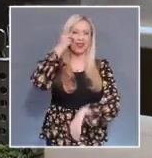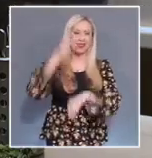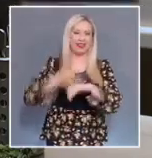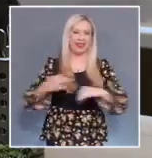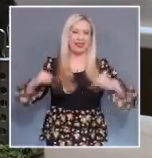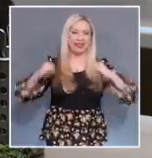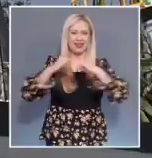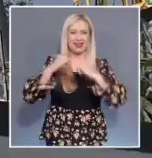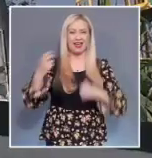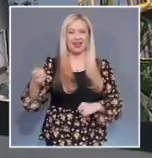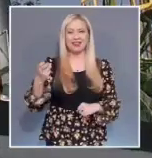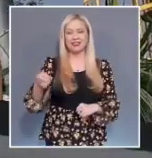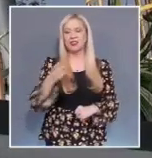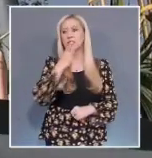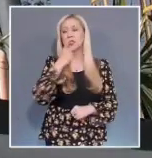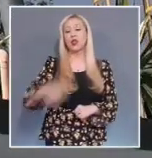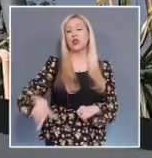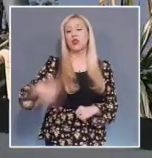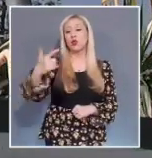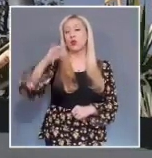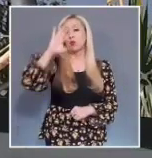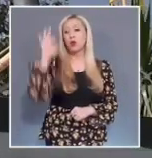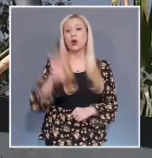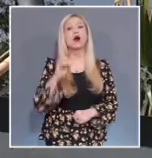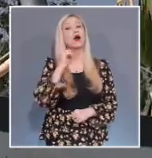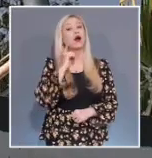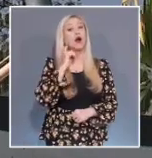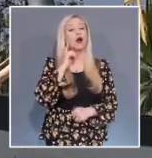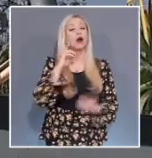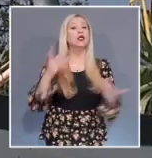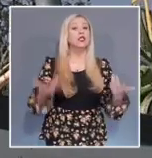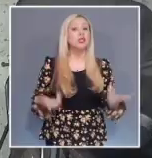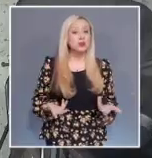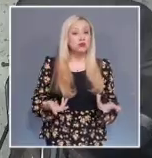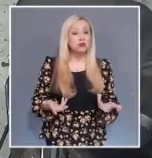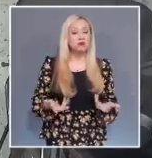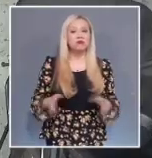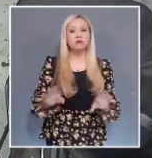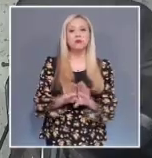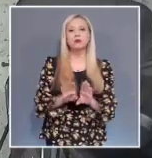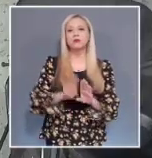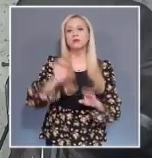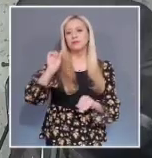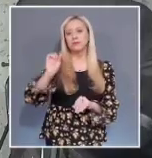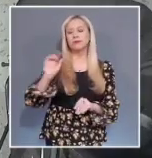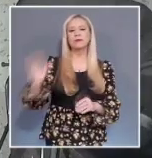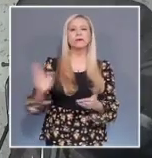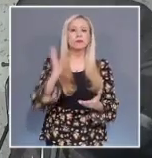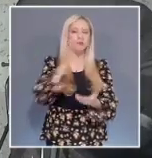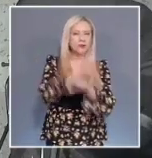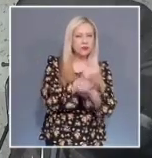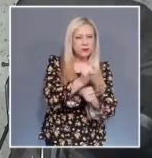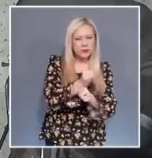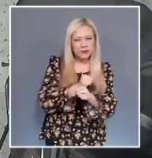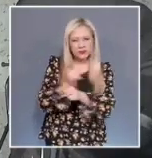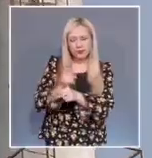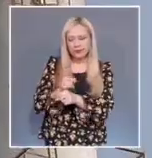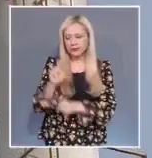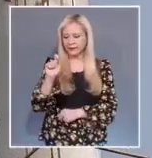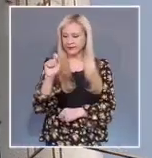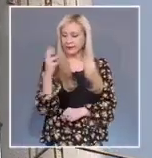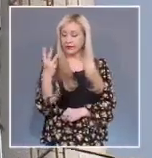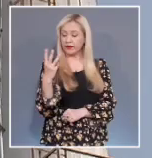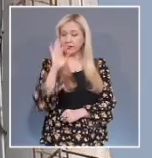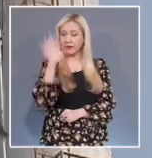el 12% de los concursos activos se encuentran en la fase de visita, el 23% en la etapa de conciliación y